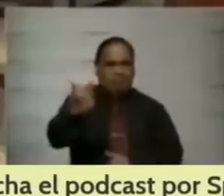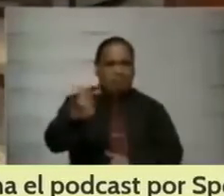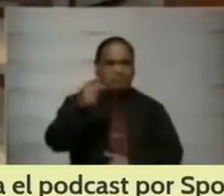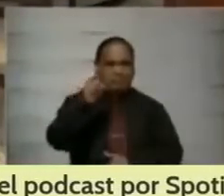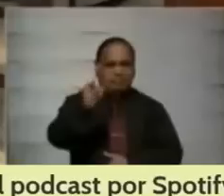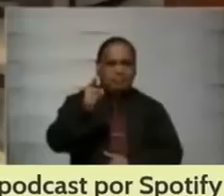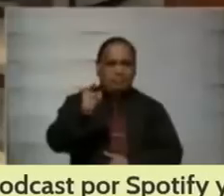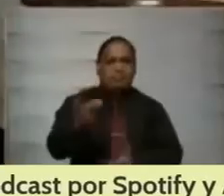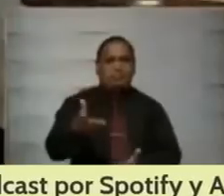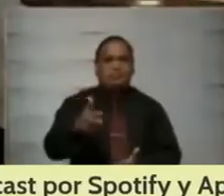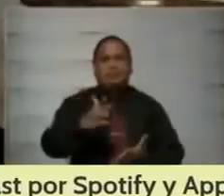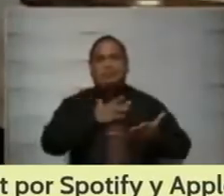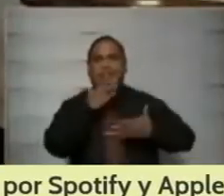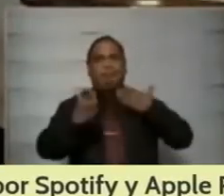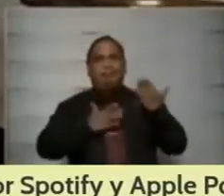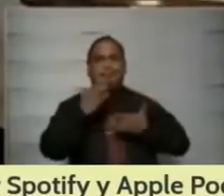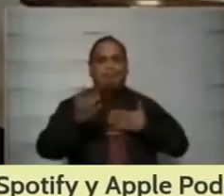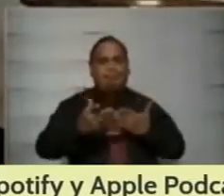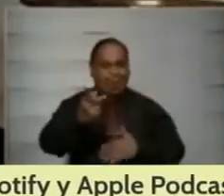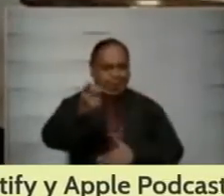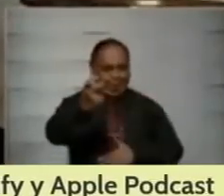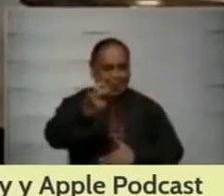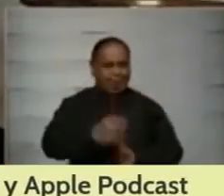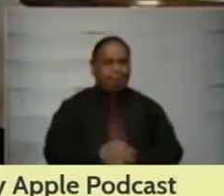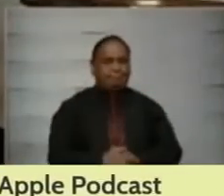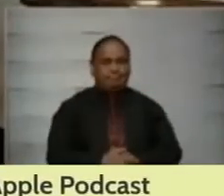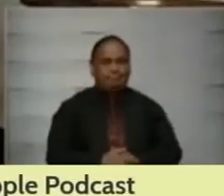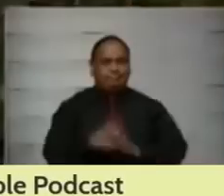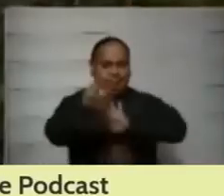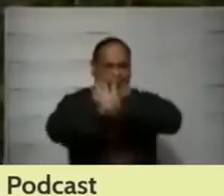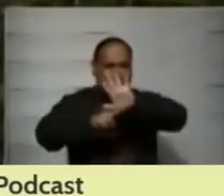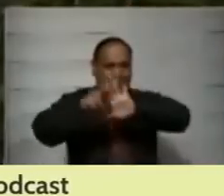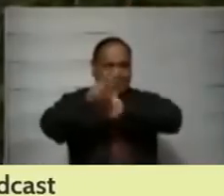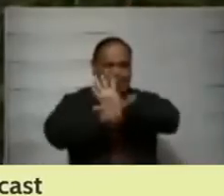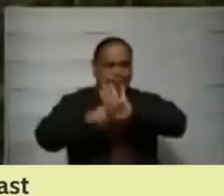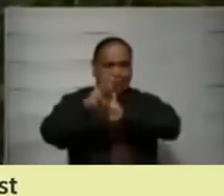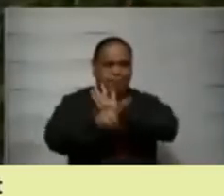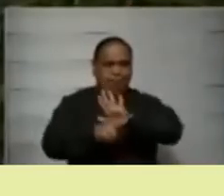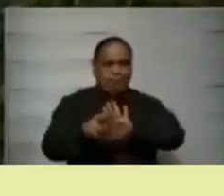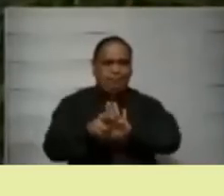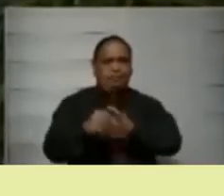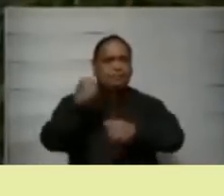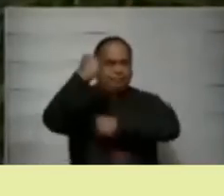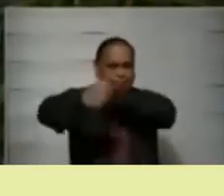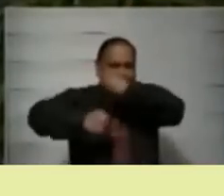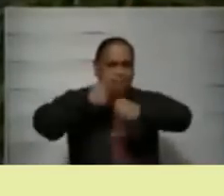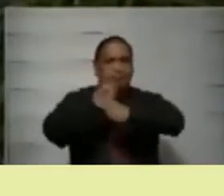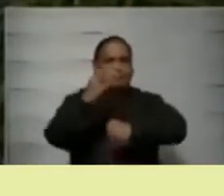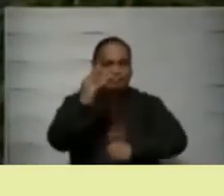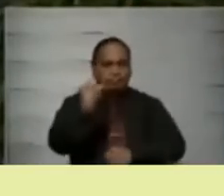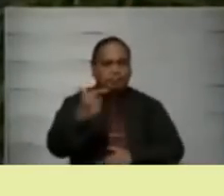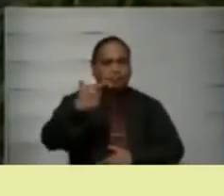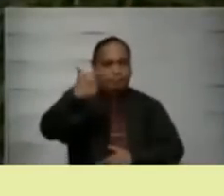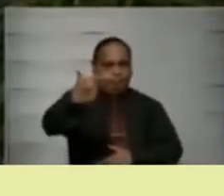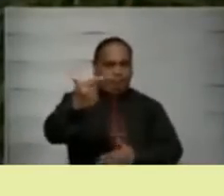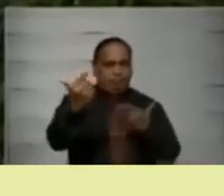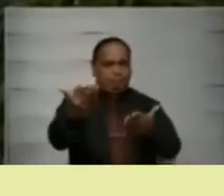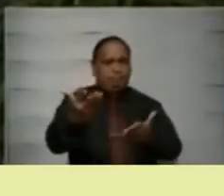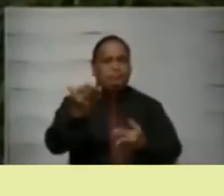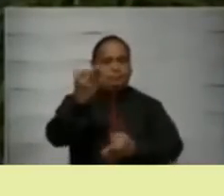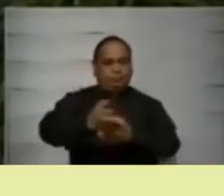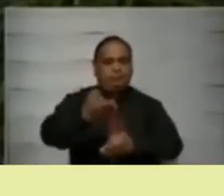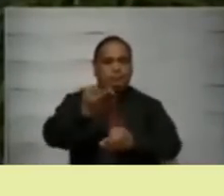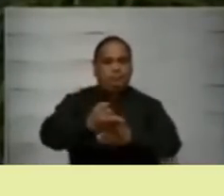Y ahí sí le tocó gozar ser diputado, ¿no? Aquí el video precisamente de esos años aciagos, gobernadora. Sí,